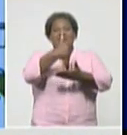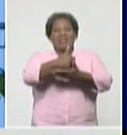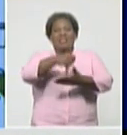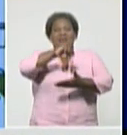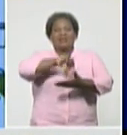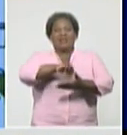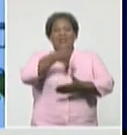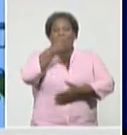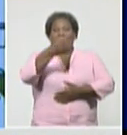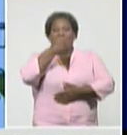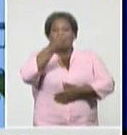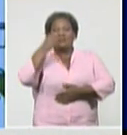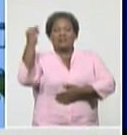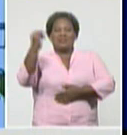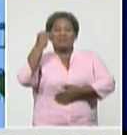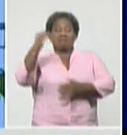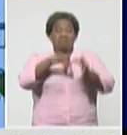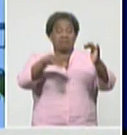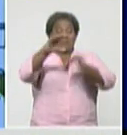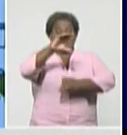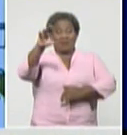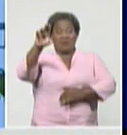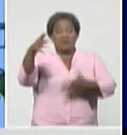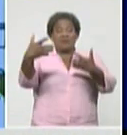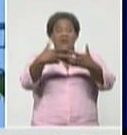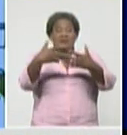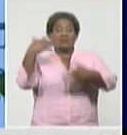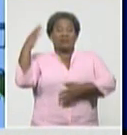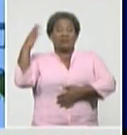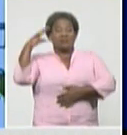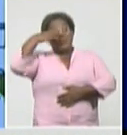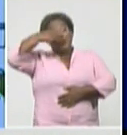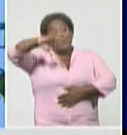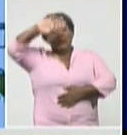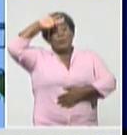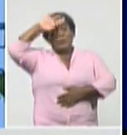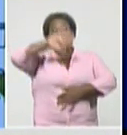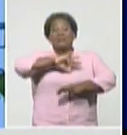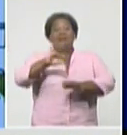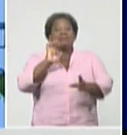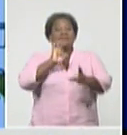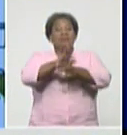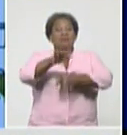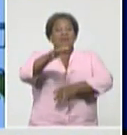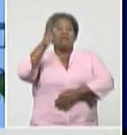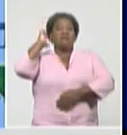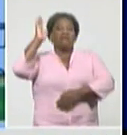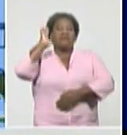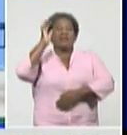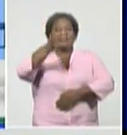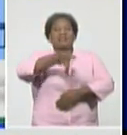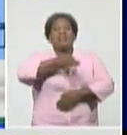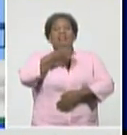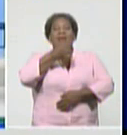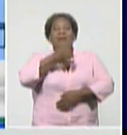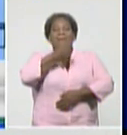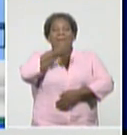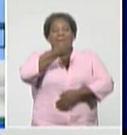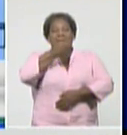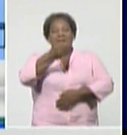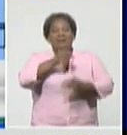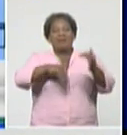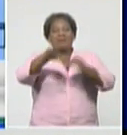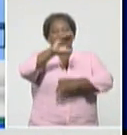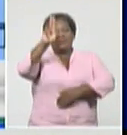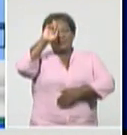del Ministerio de Relaciones Exteriores de la República de Cuba. De inmediato iniciamos la conferencia de prensa del Ministerio de Salud Pública sobre